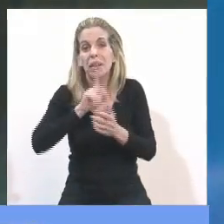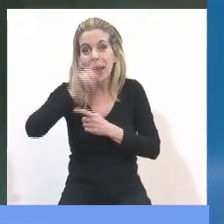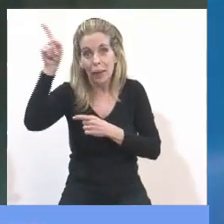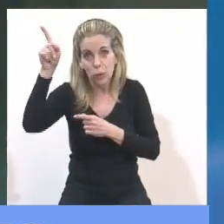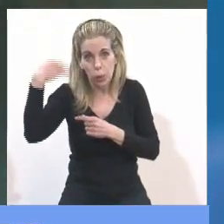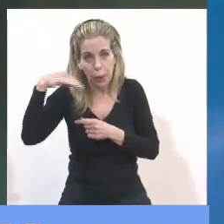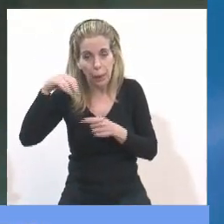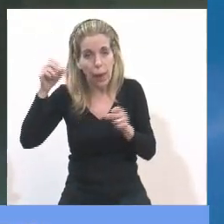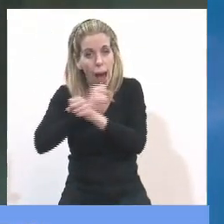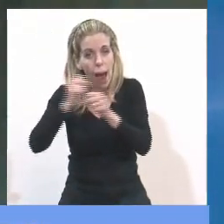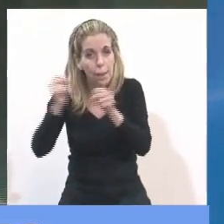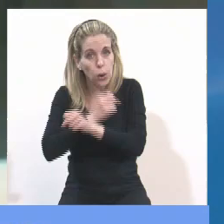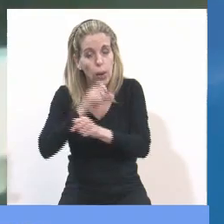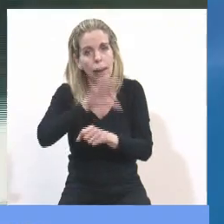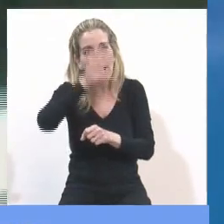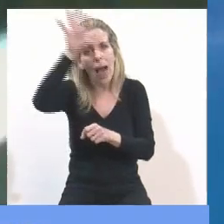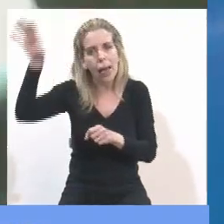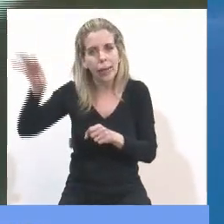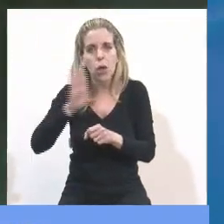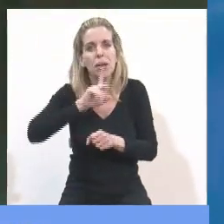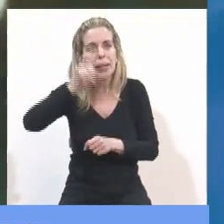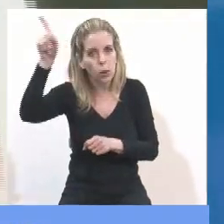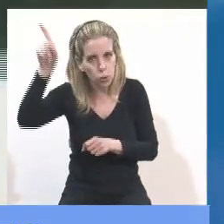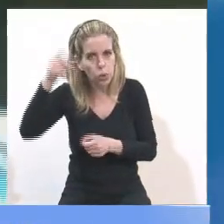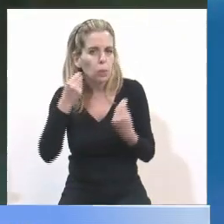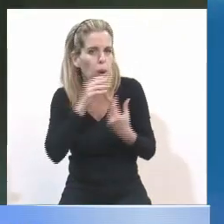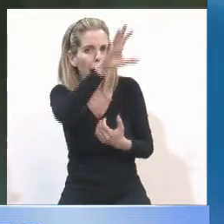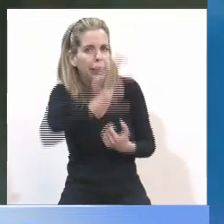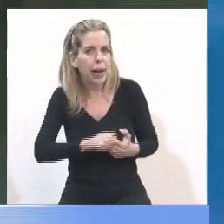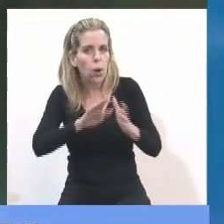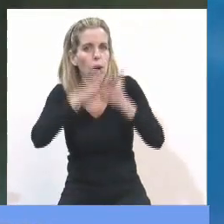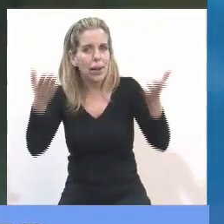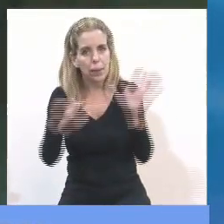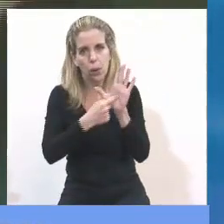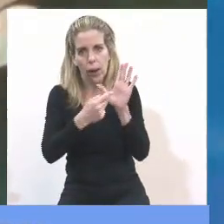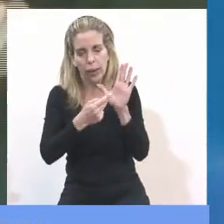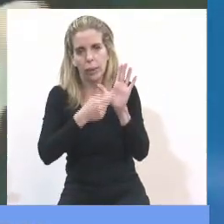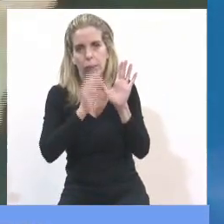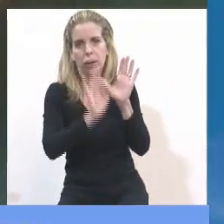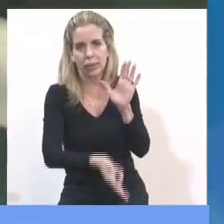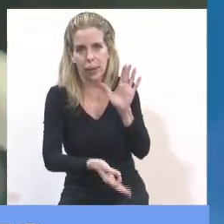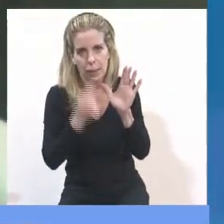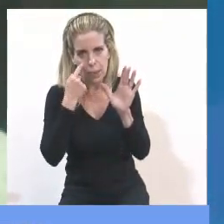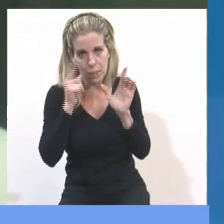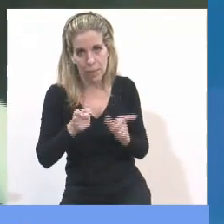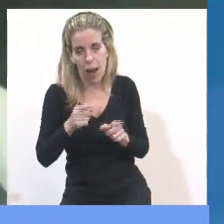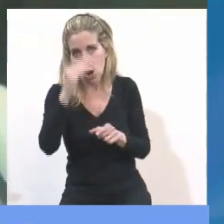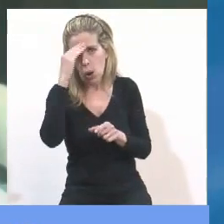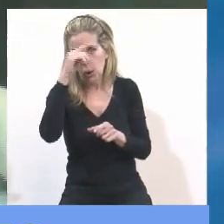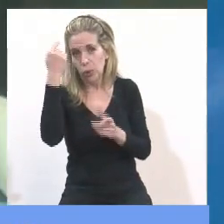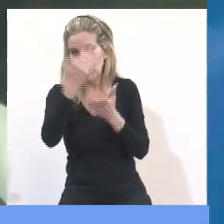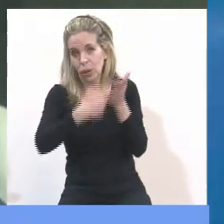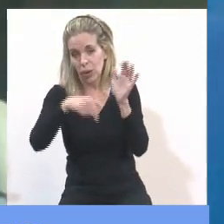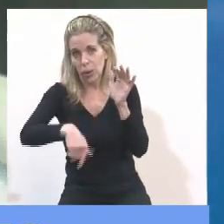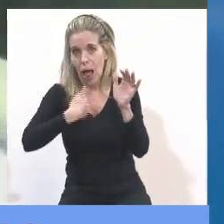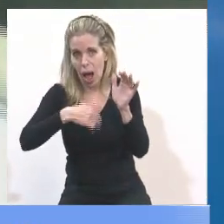aprobada en cada uno de los estados. ¿Por qué traigo el Federalista? Bueno, porque sabemos que muchas de las bases de nuestra Constitución